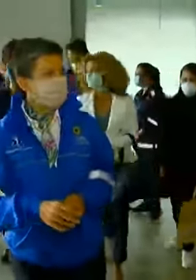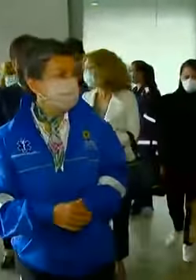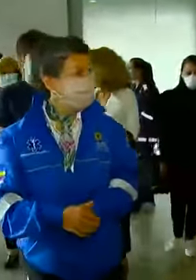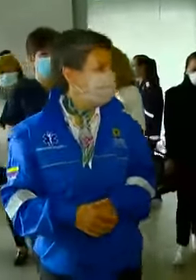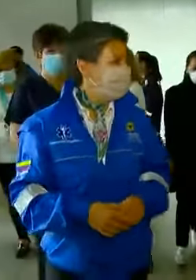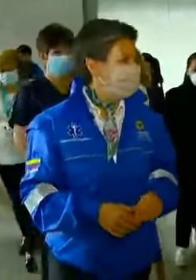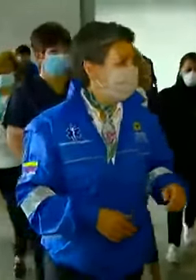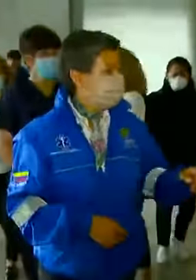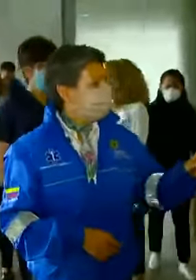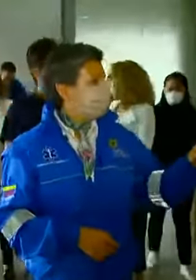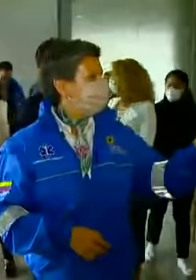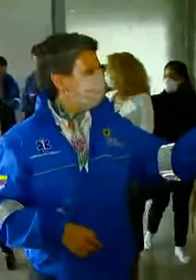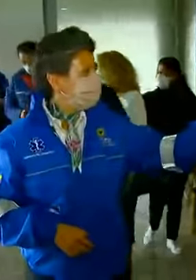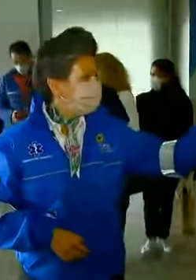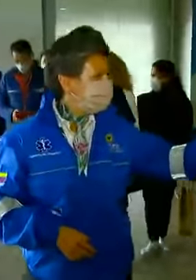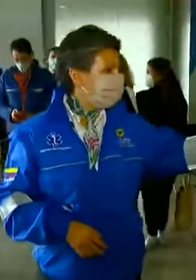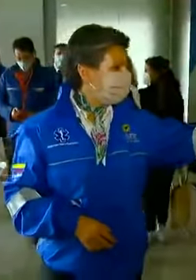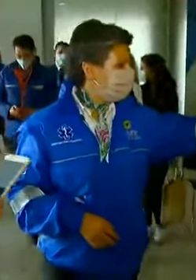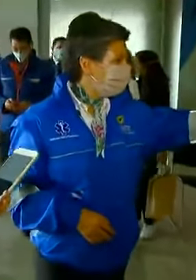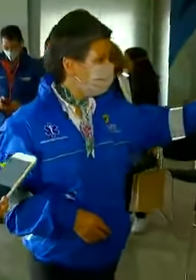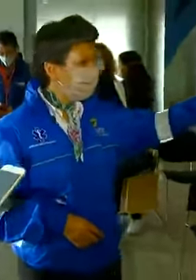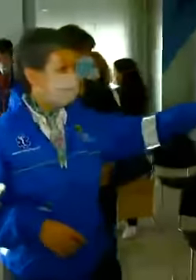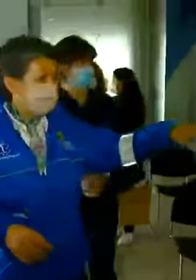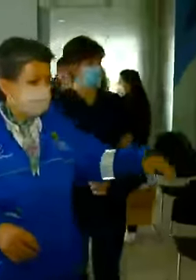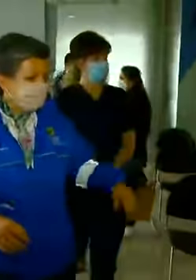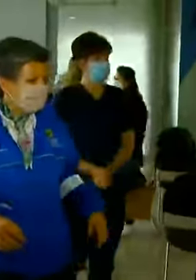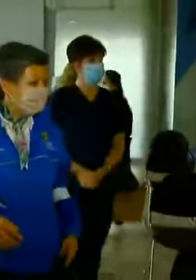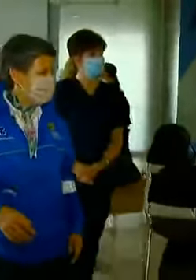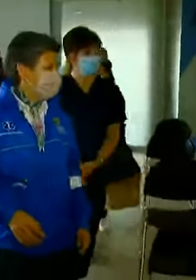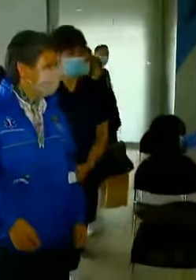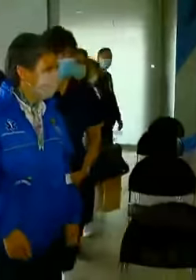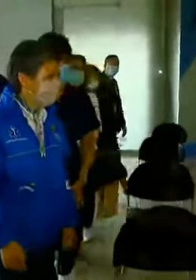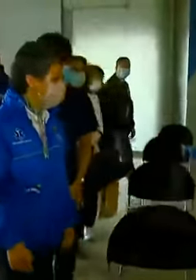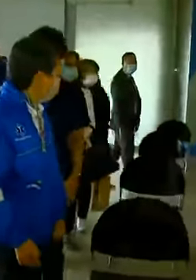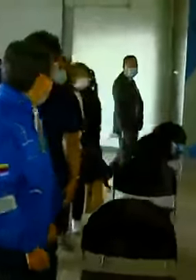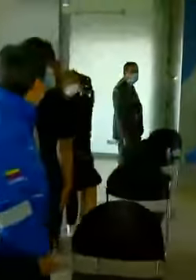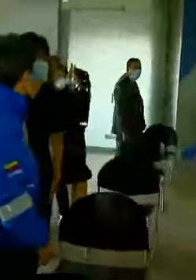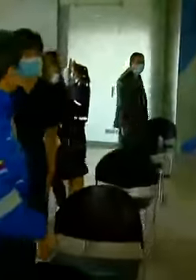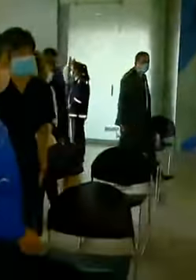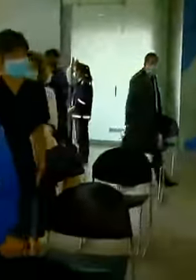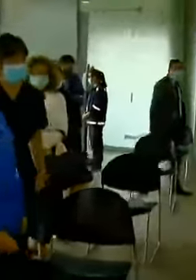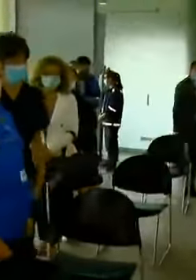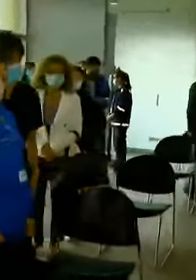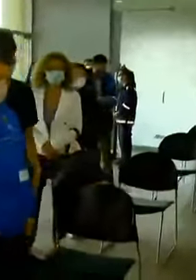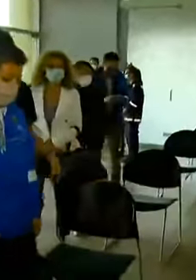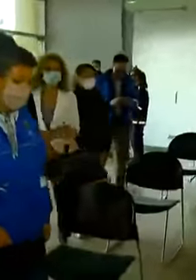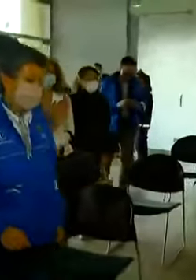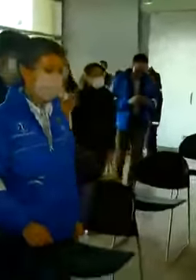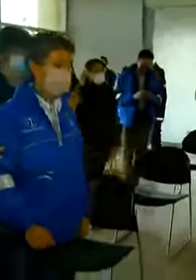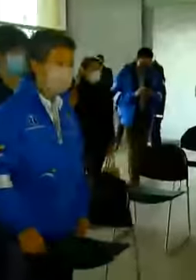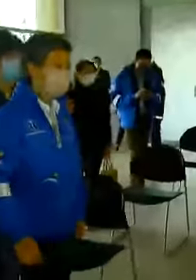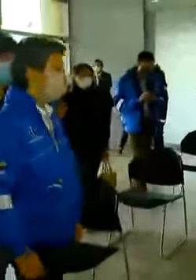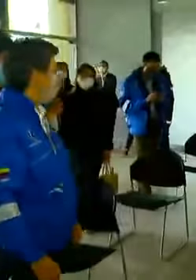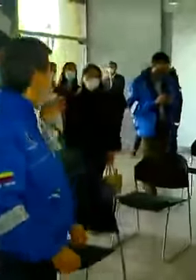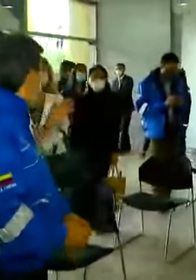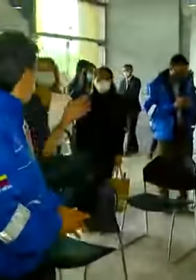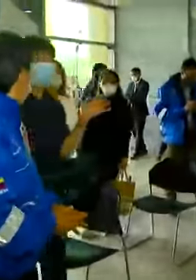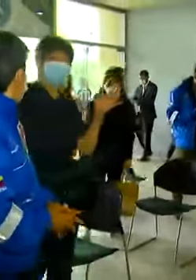caso. Alejo, entonces cuéntanos un poquito esta zona, ¿qué es? Alcaldesa, esta es la zona